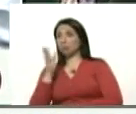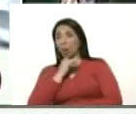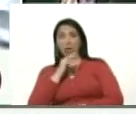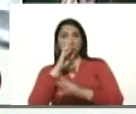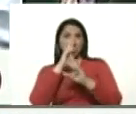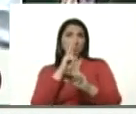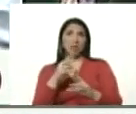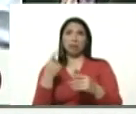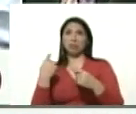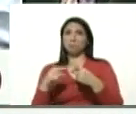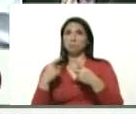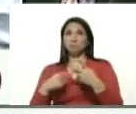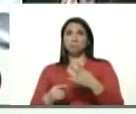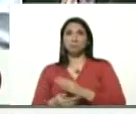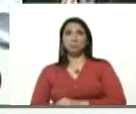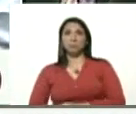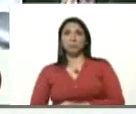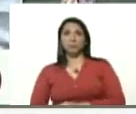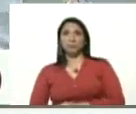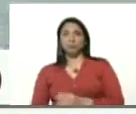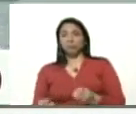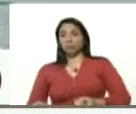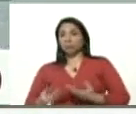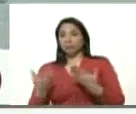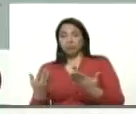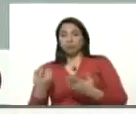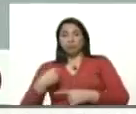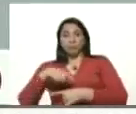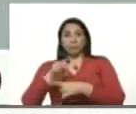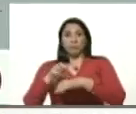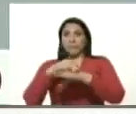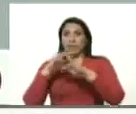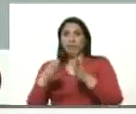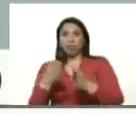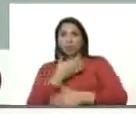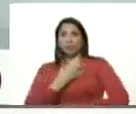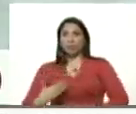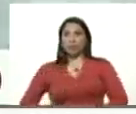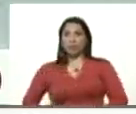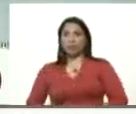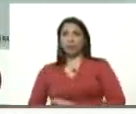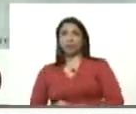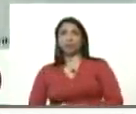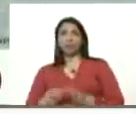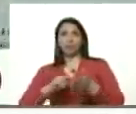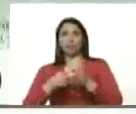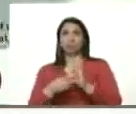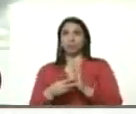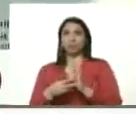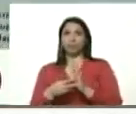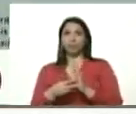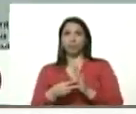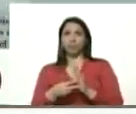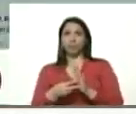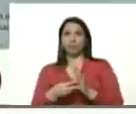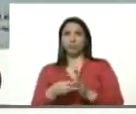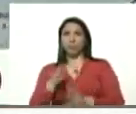clases sociales y que le ha dado a primer ministro, a presidente, es decir,